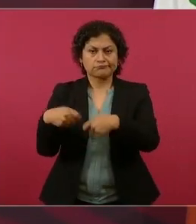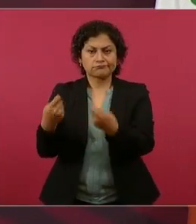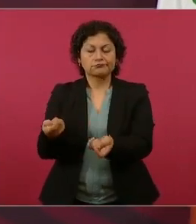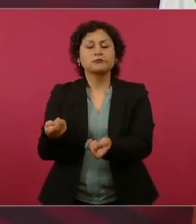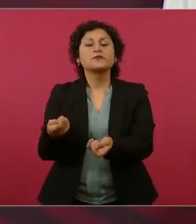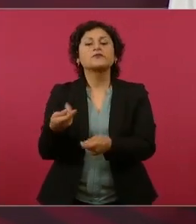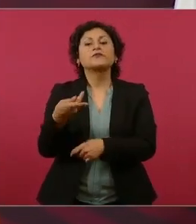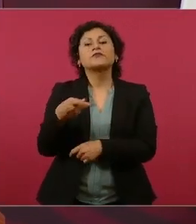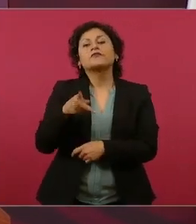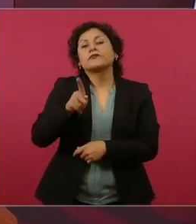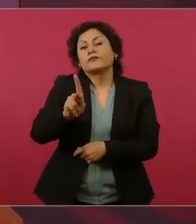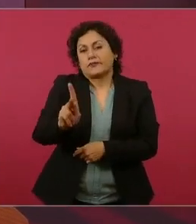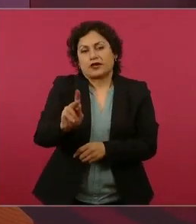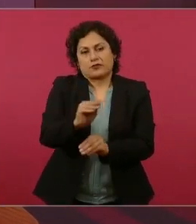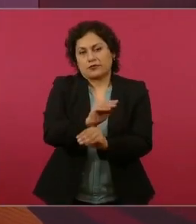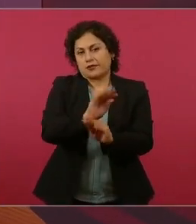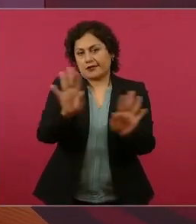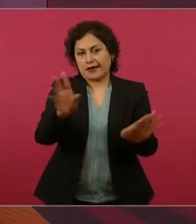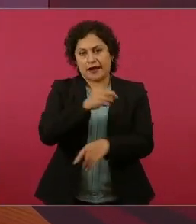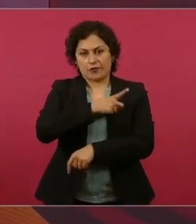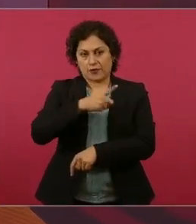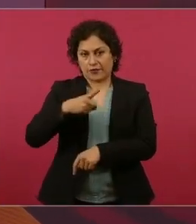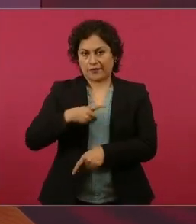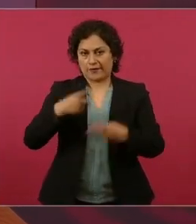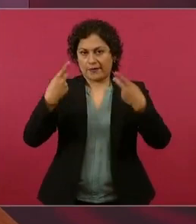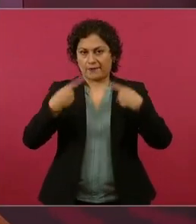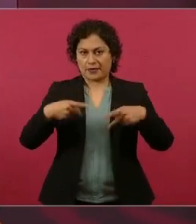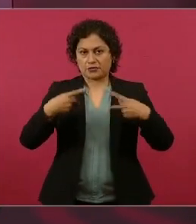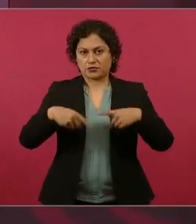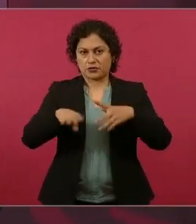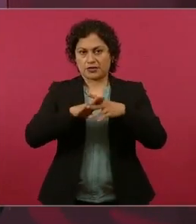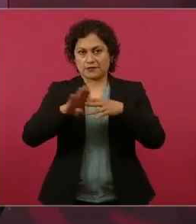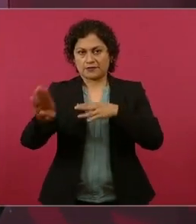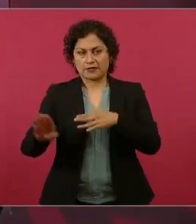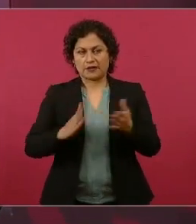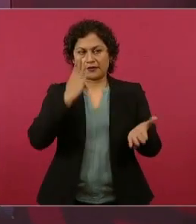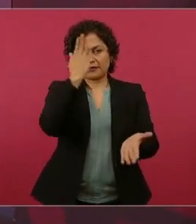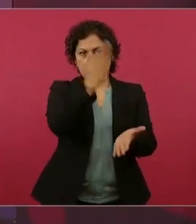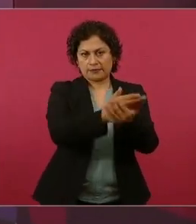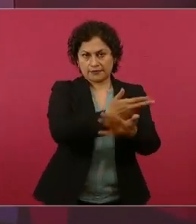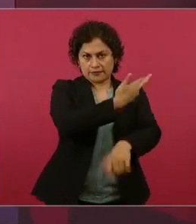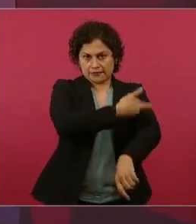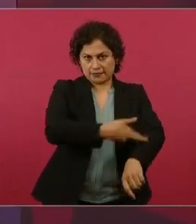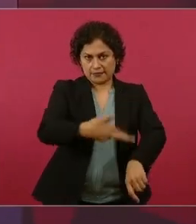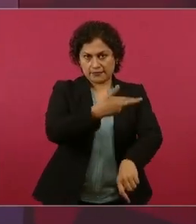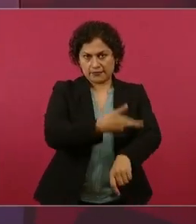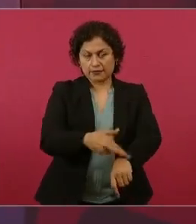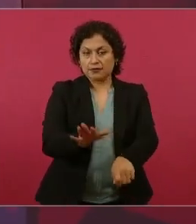se tiene que hacer un trámite, es un proceso ordenado